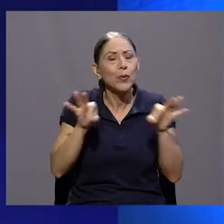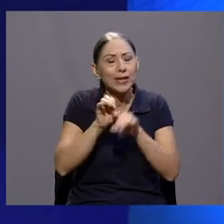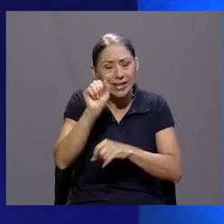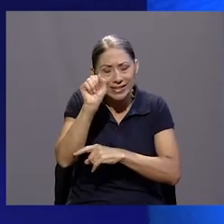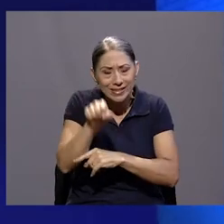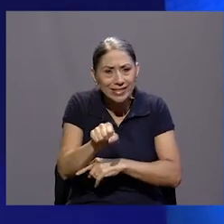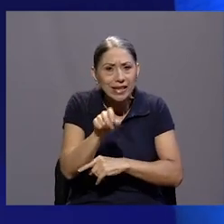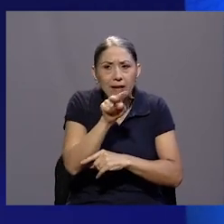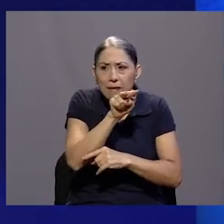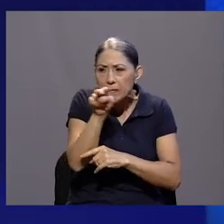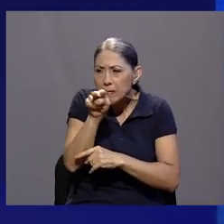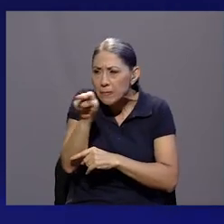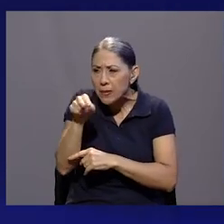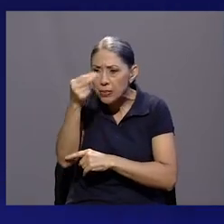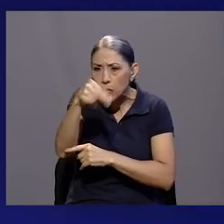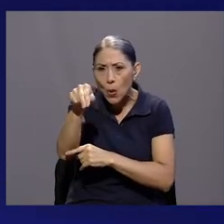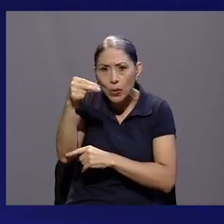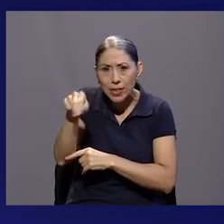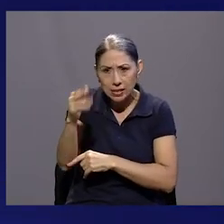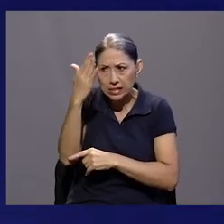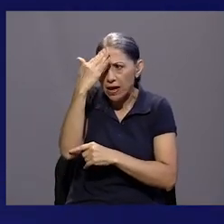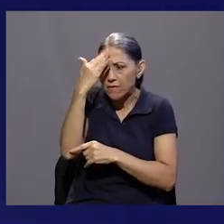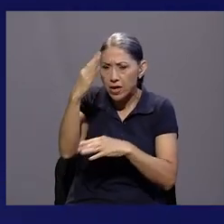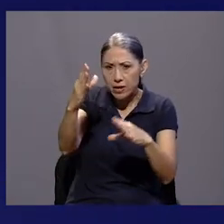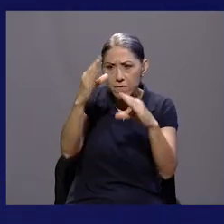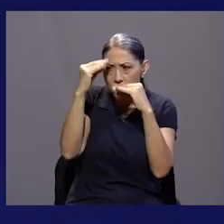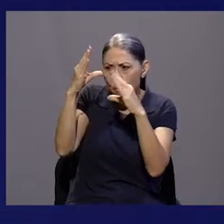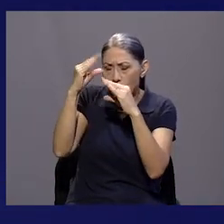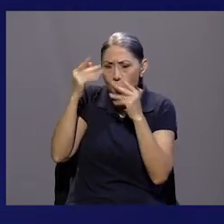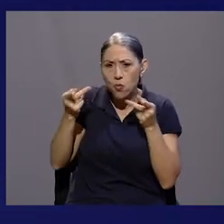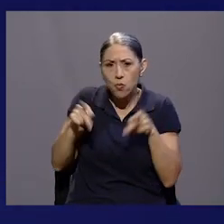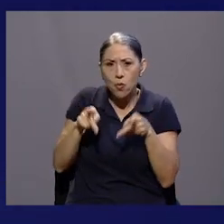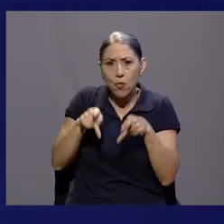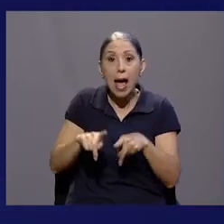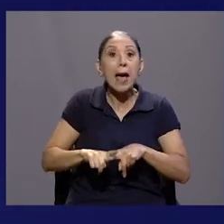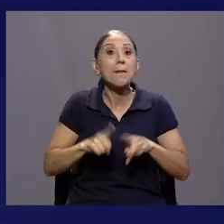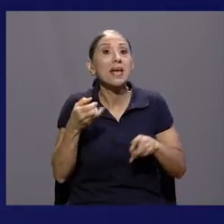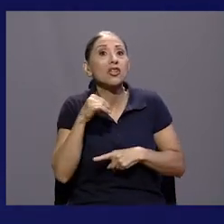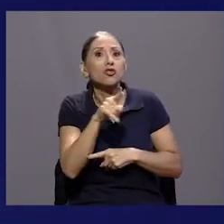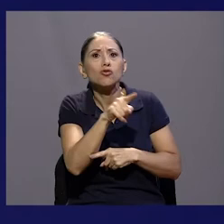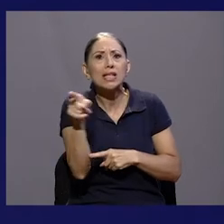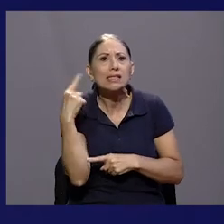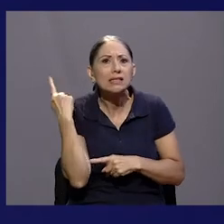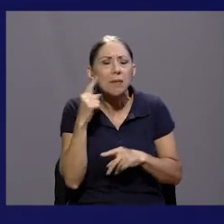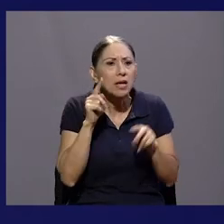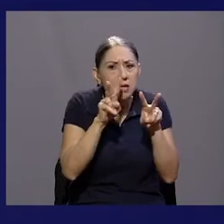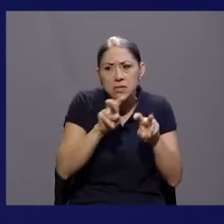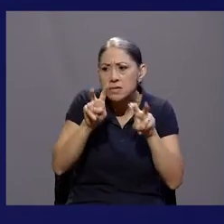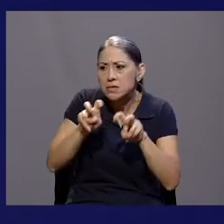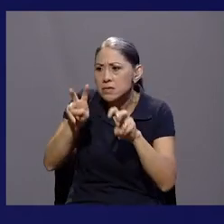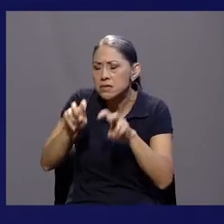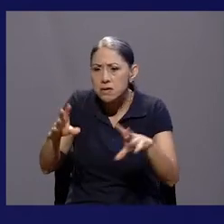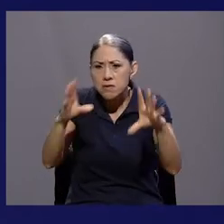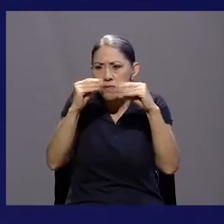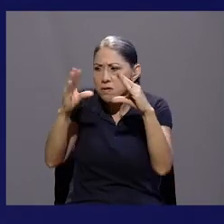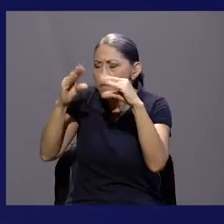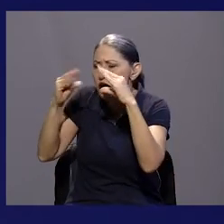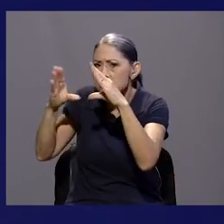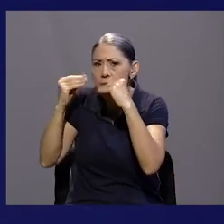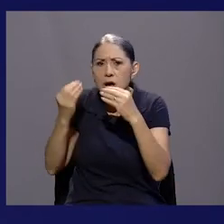de todo lo que está ocurriendo y la sobreinformación el estar constantemente expuestos a noticias de